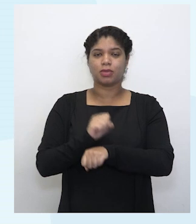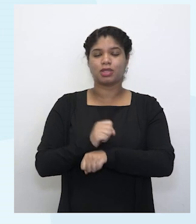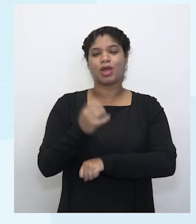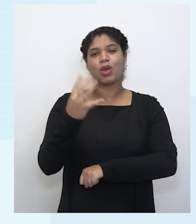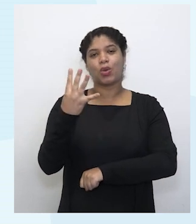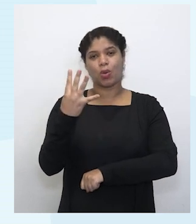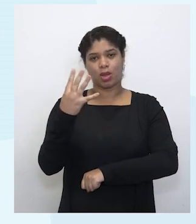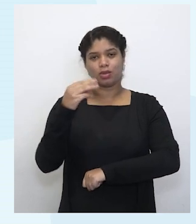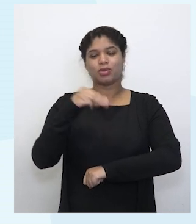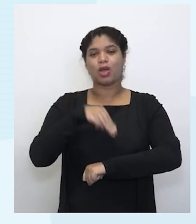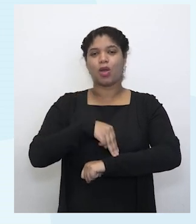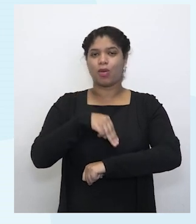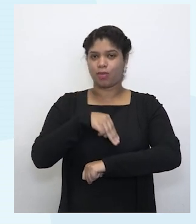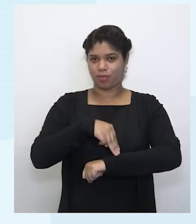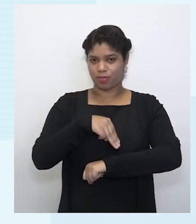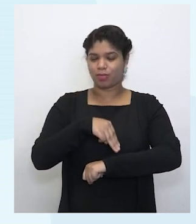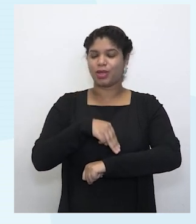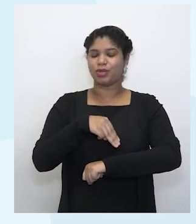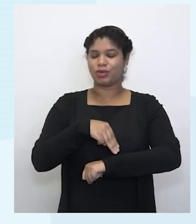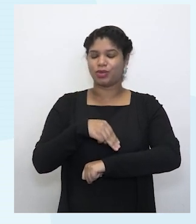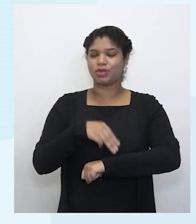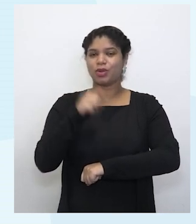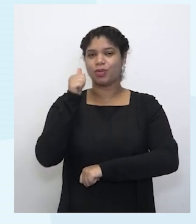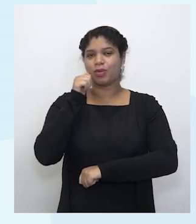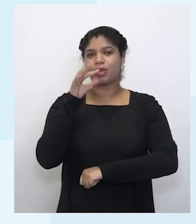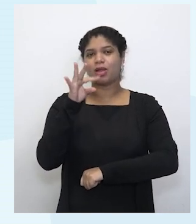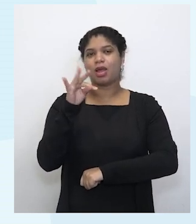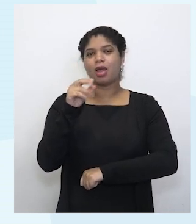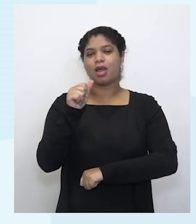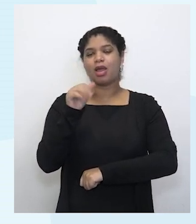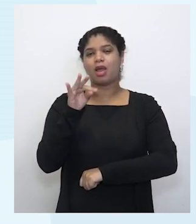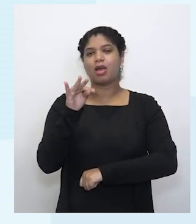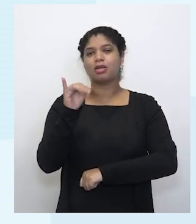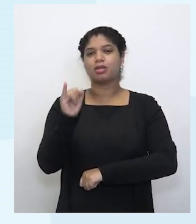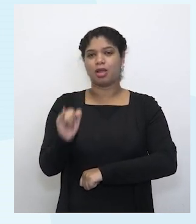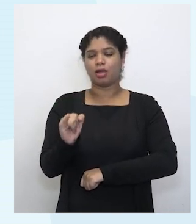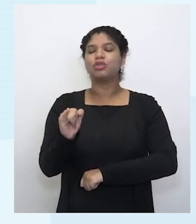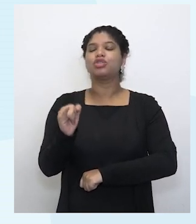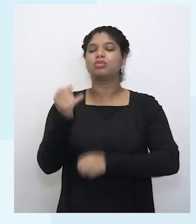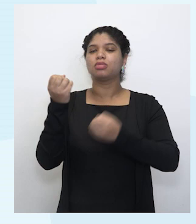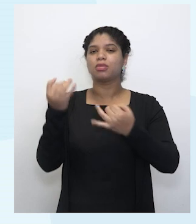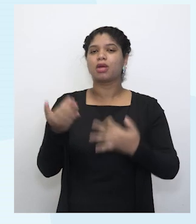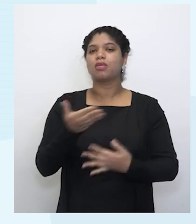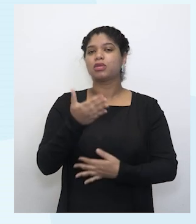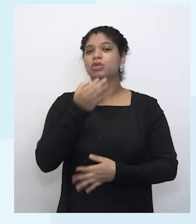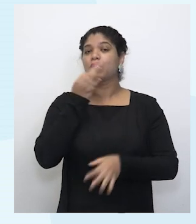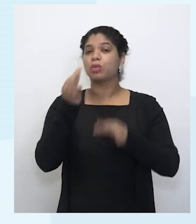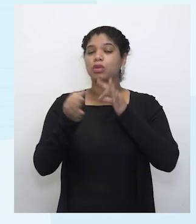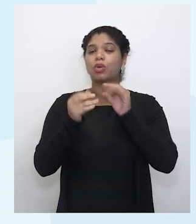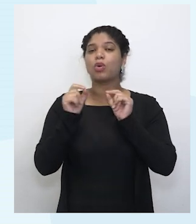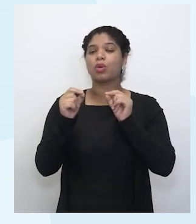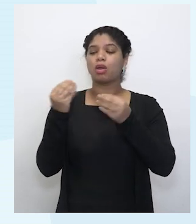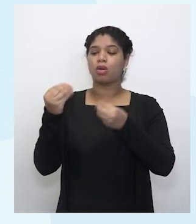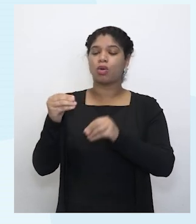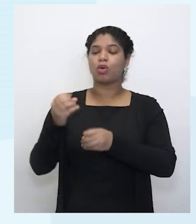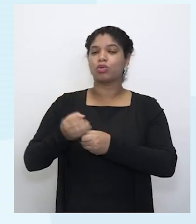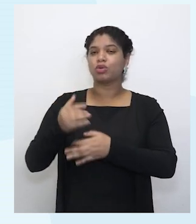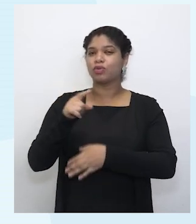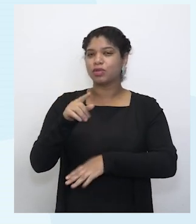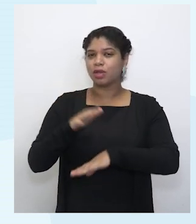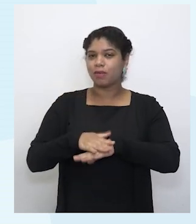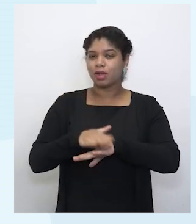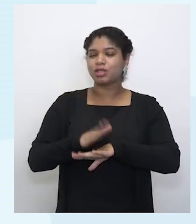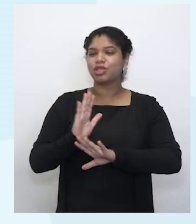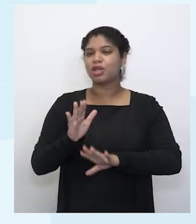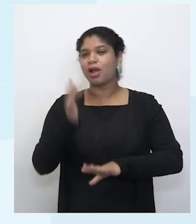voltaremos em 4 minutos com a Tati, trazendo o pensamento de vocês, o que vocês estão fazendo, o que